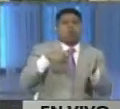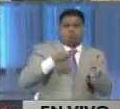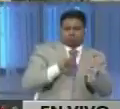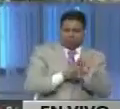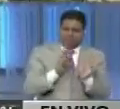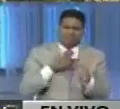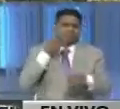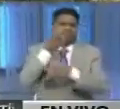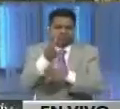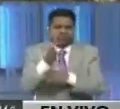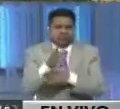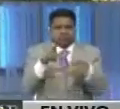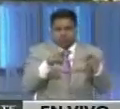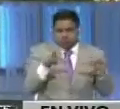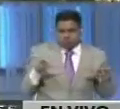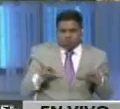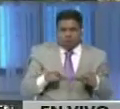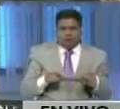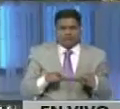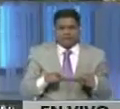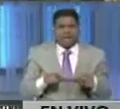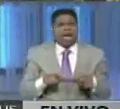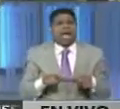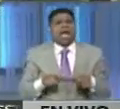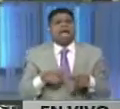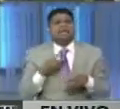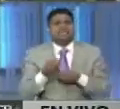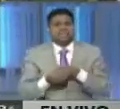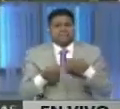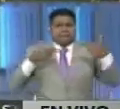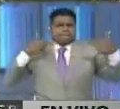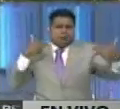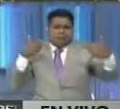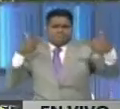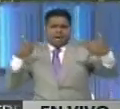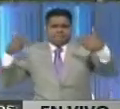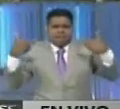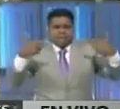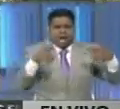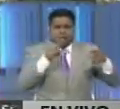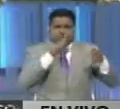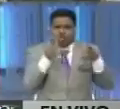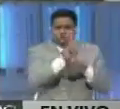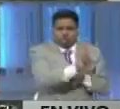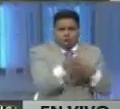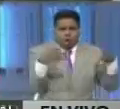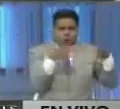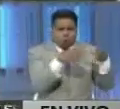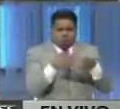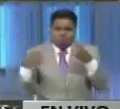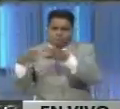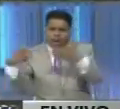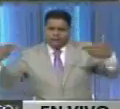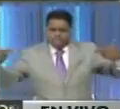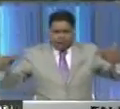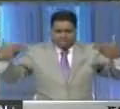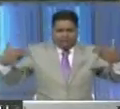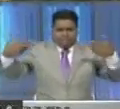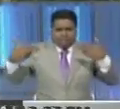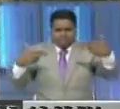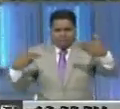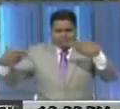en esta zona y se produce un enfrentamiento entre grupos generadores de violencia y nuestra Fuerza Armada como